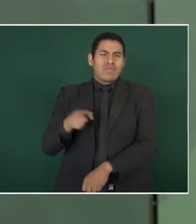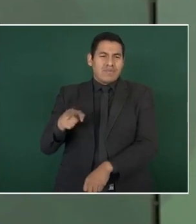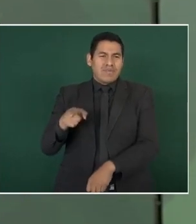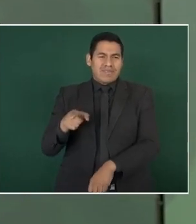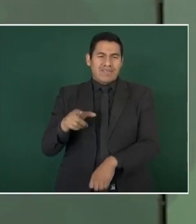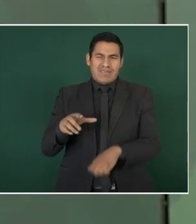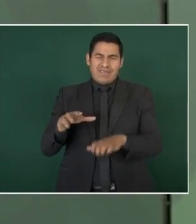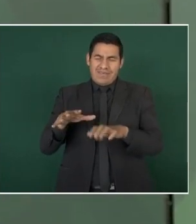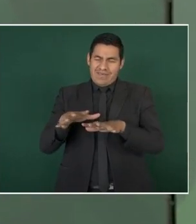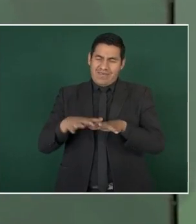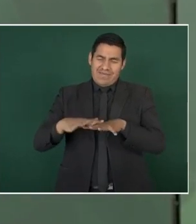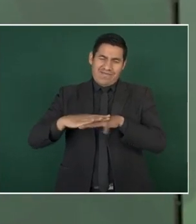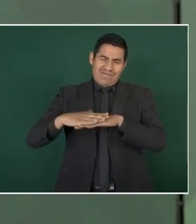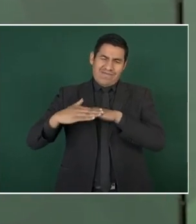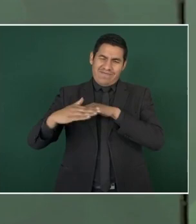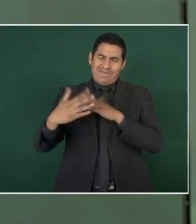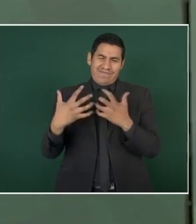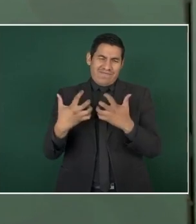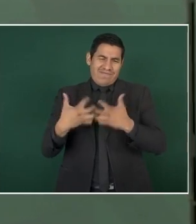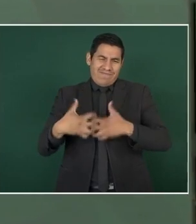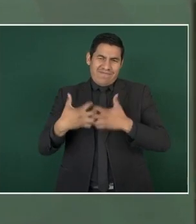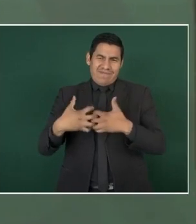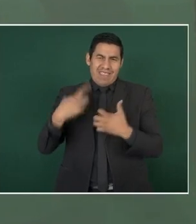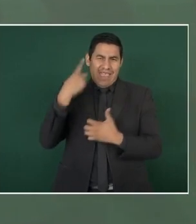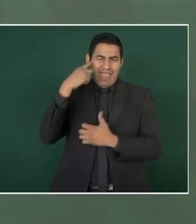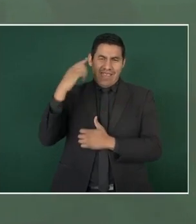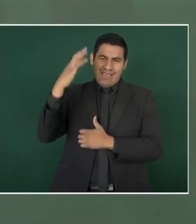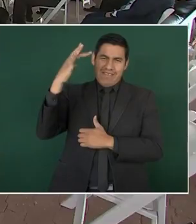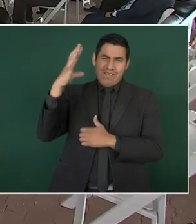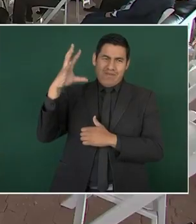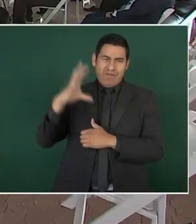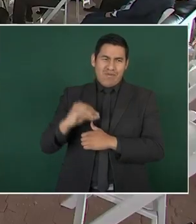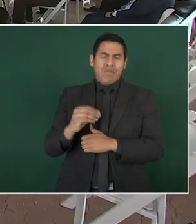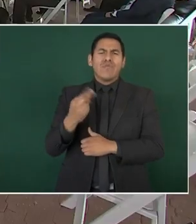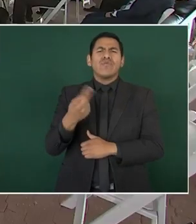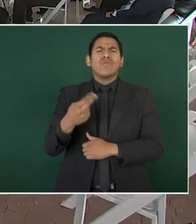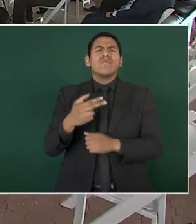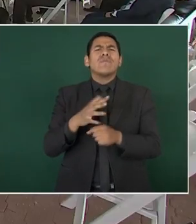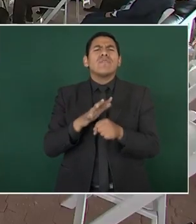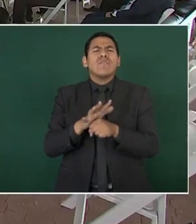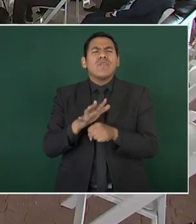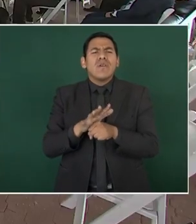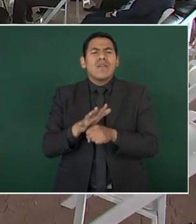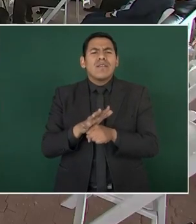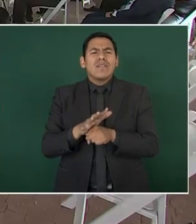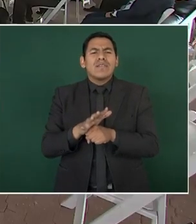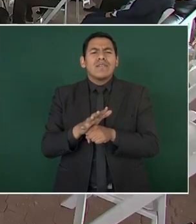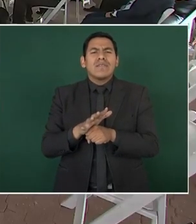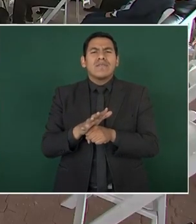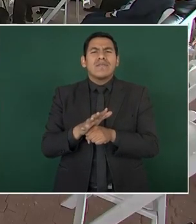esa planta? Se llama como